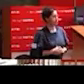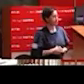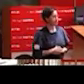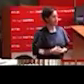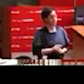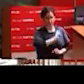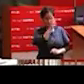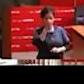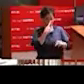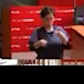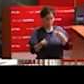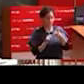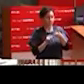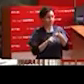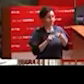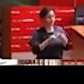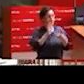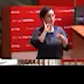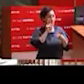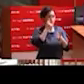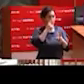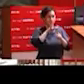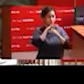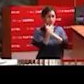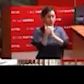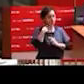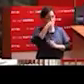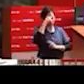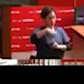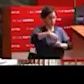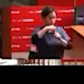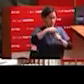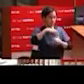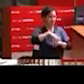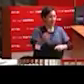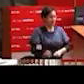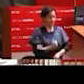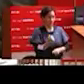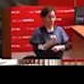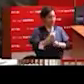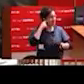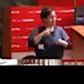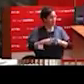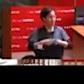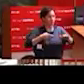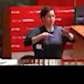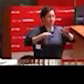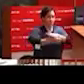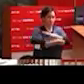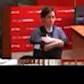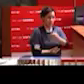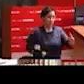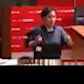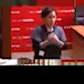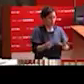otra cosa Hay un marco que para mí es clave para trabajar la inclusión social